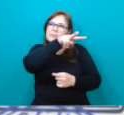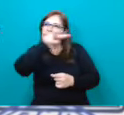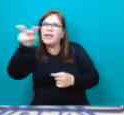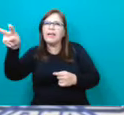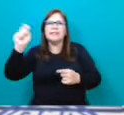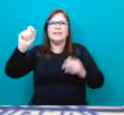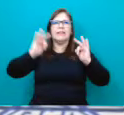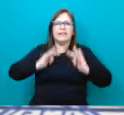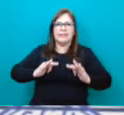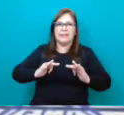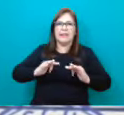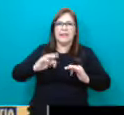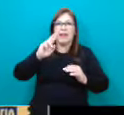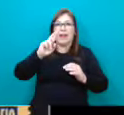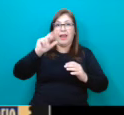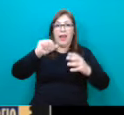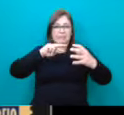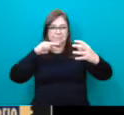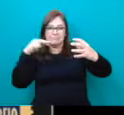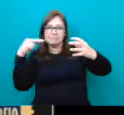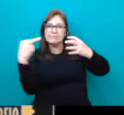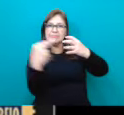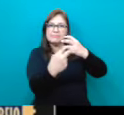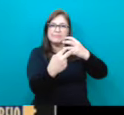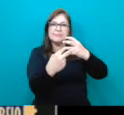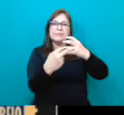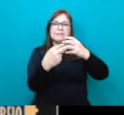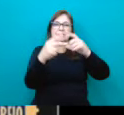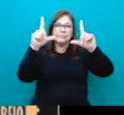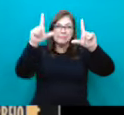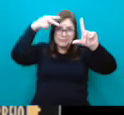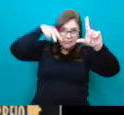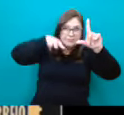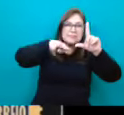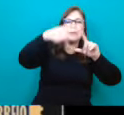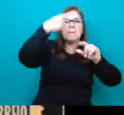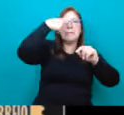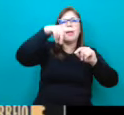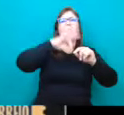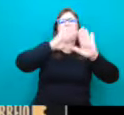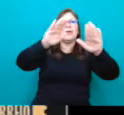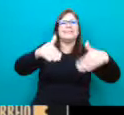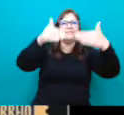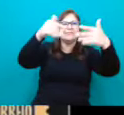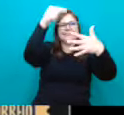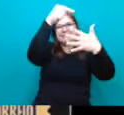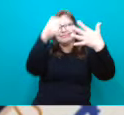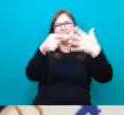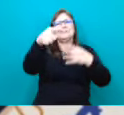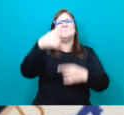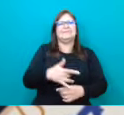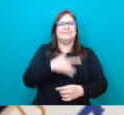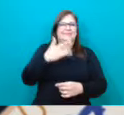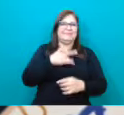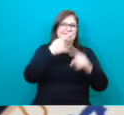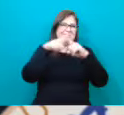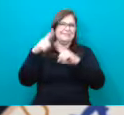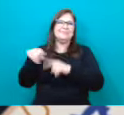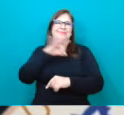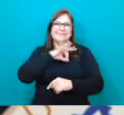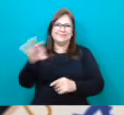mira la tranquilidad. Realidad alternativa, atravesando la pantalla para llegar a tus